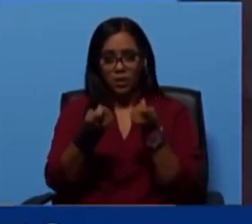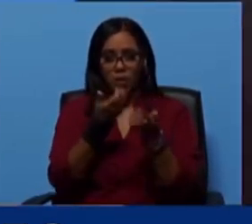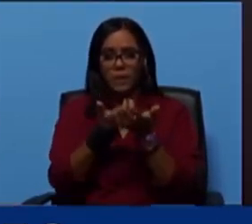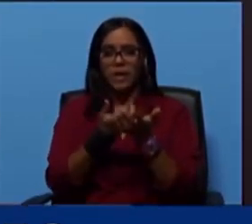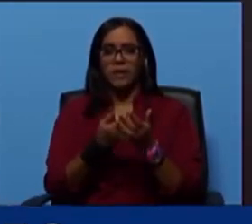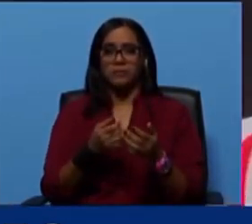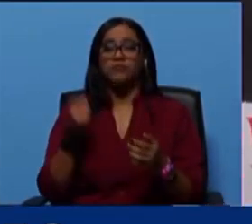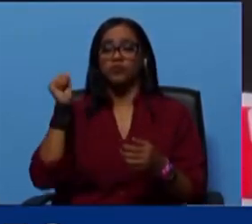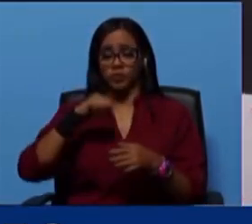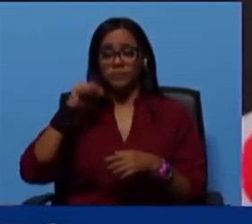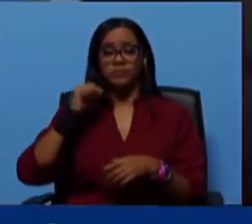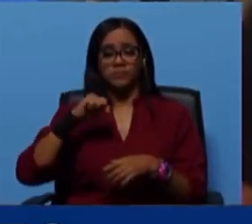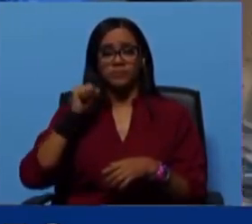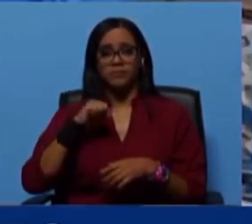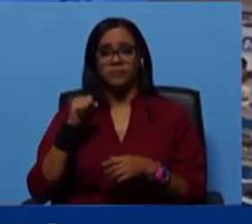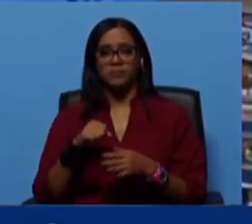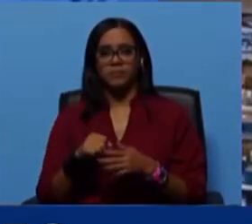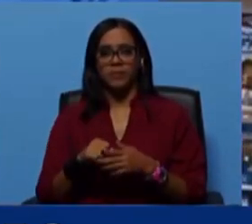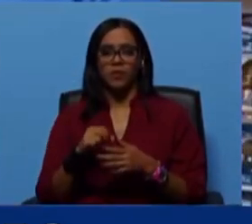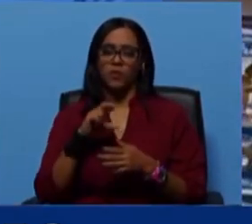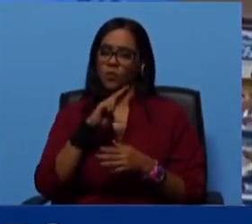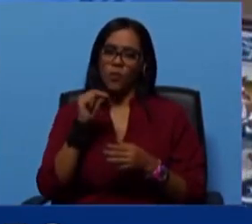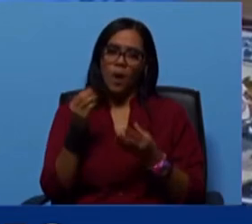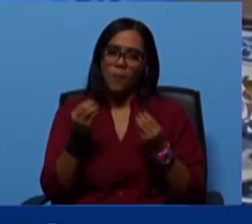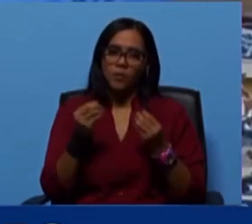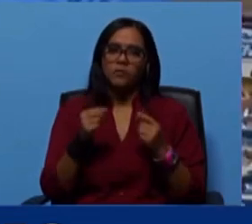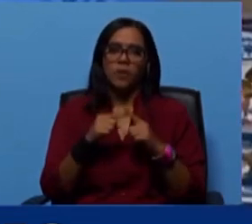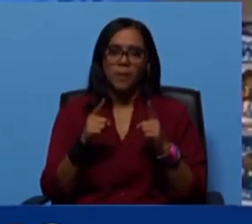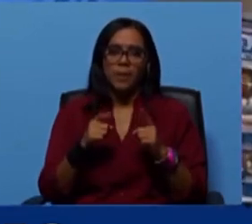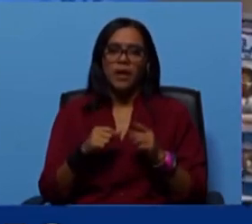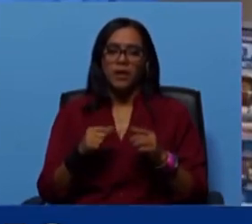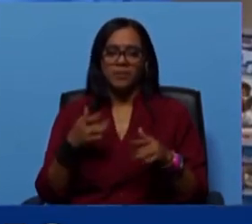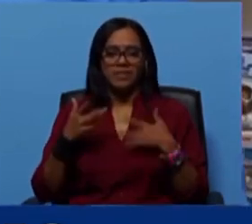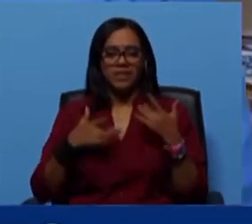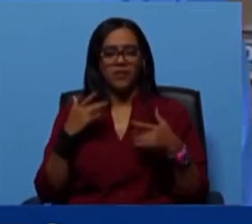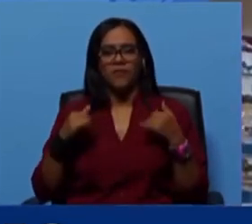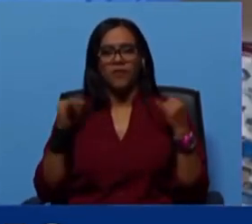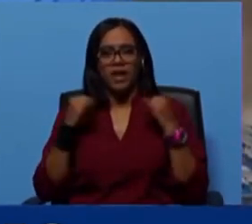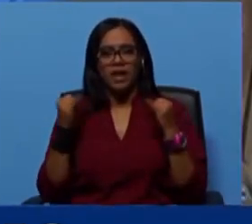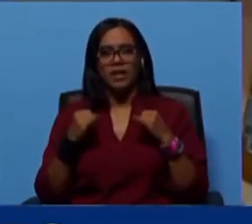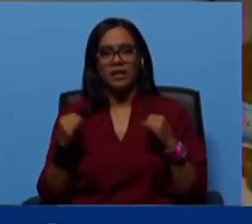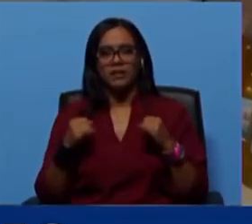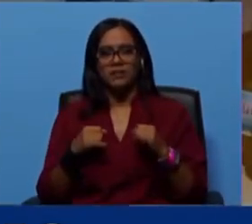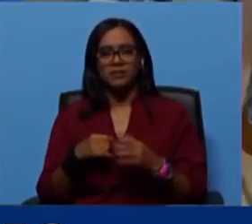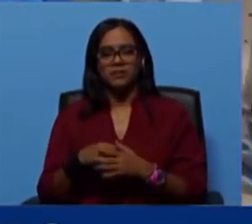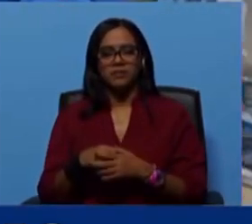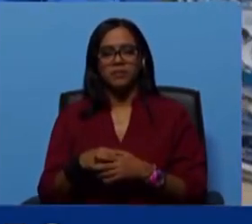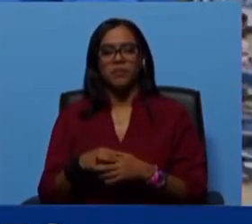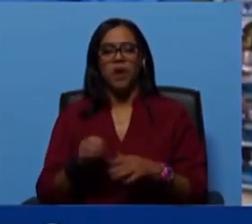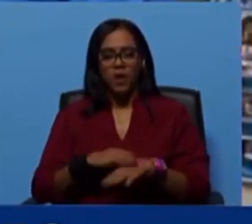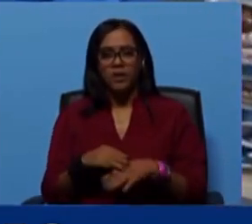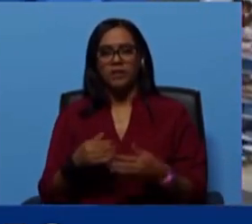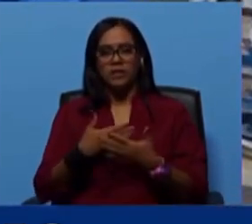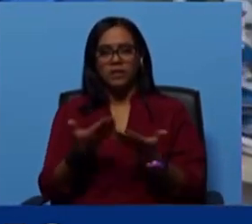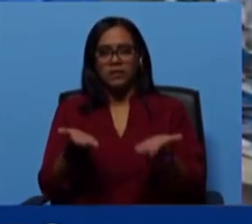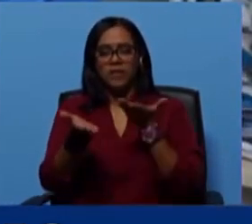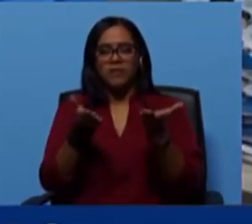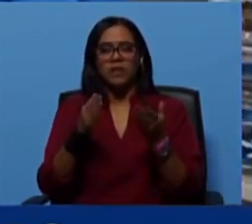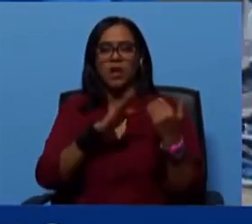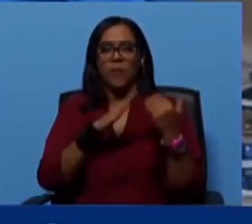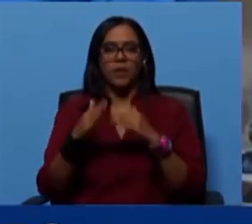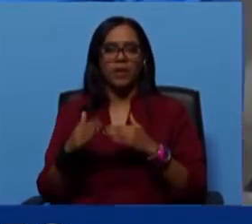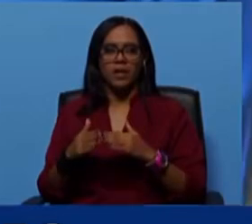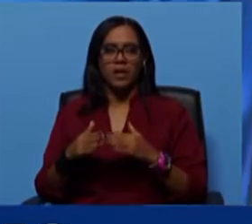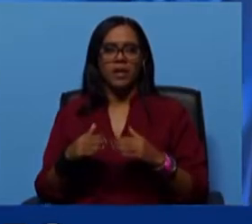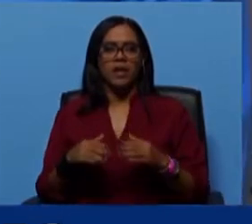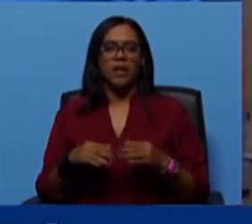Sí. No es mucho, pero es poco. Pero me siento feliz de verdad porque le estoy dando un servicio a la comunidad